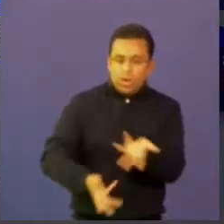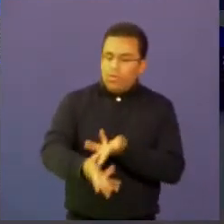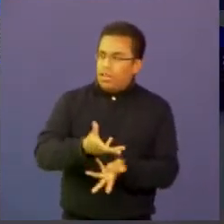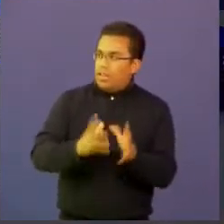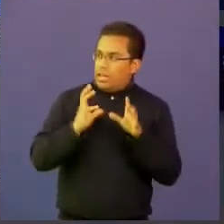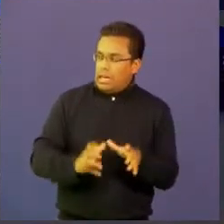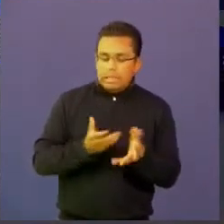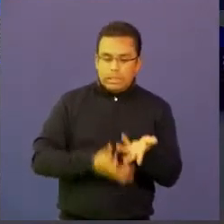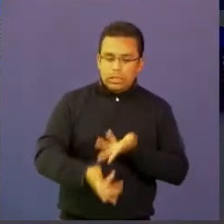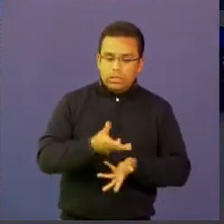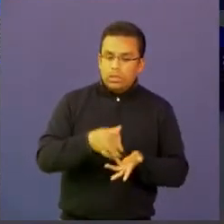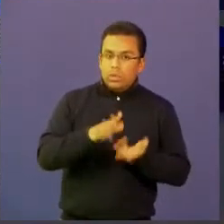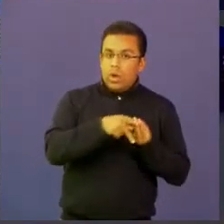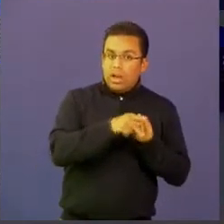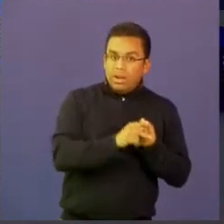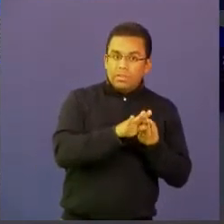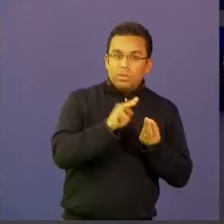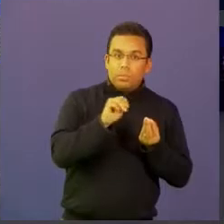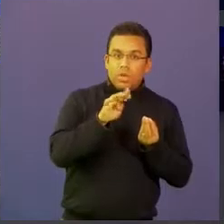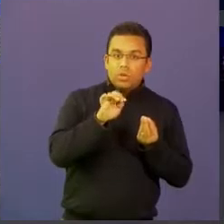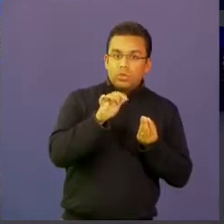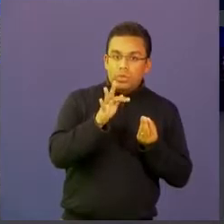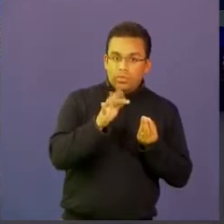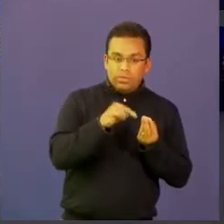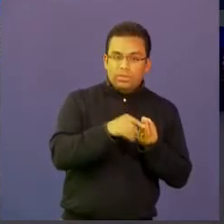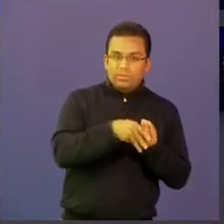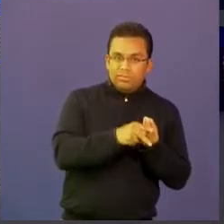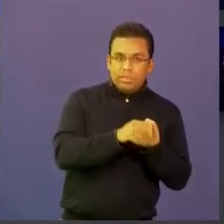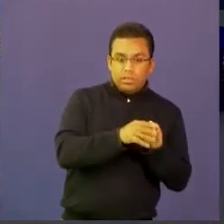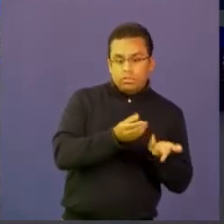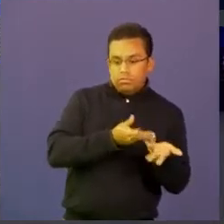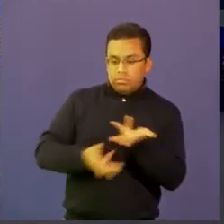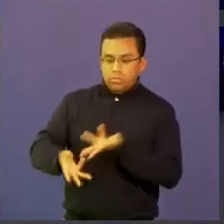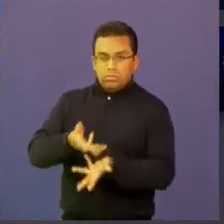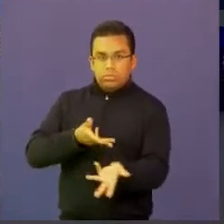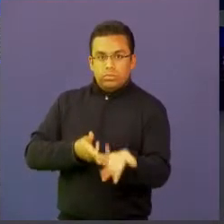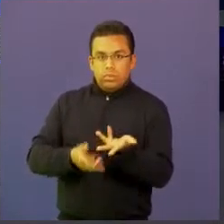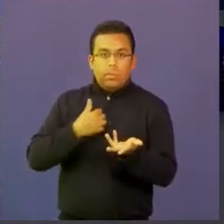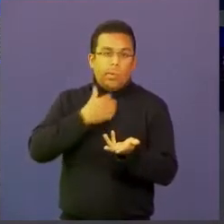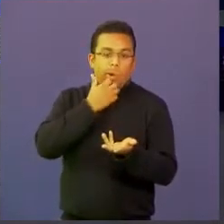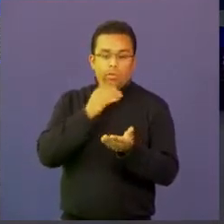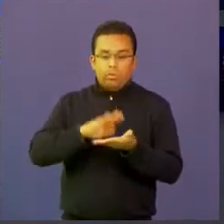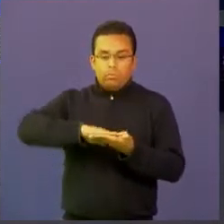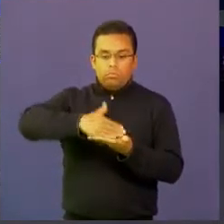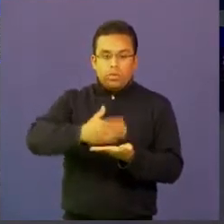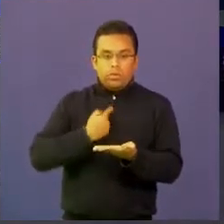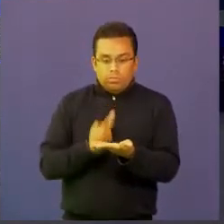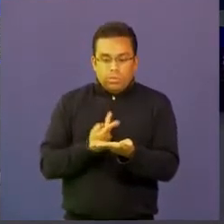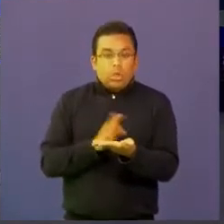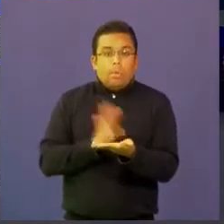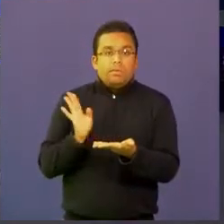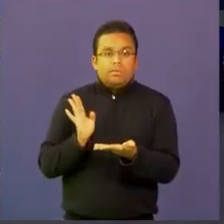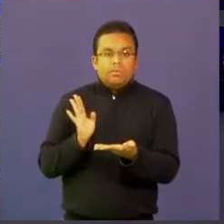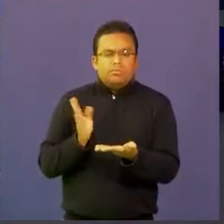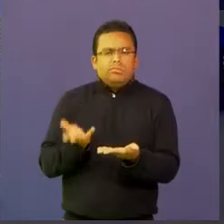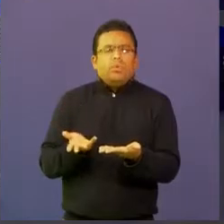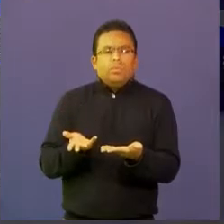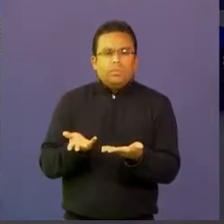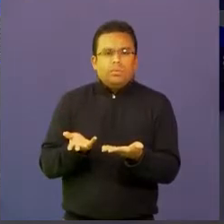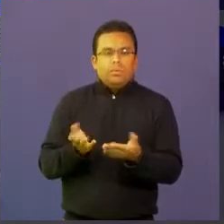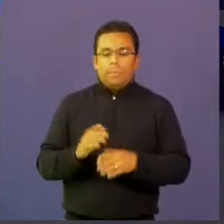el aula de Microsoft con equipos en relación 1 a 1 bueno si estamos hablando de